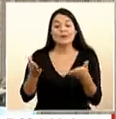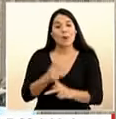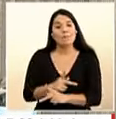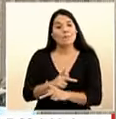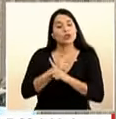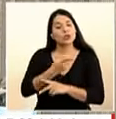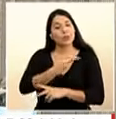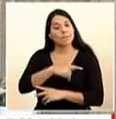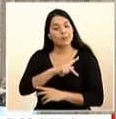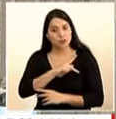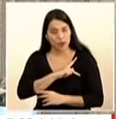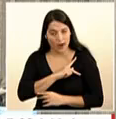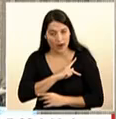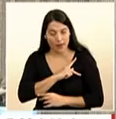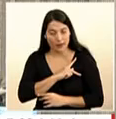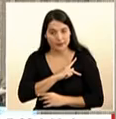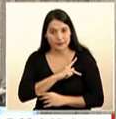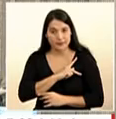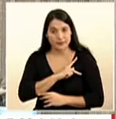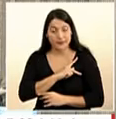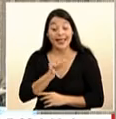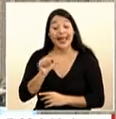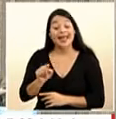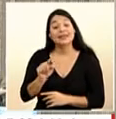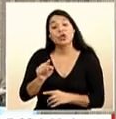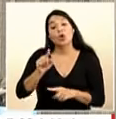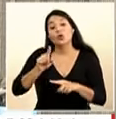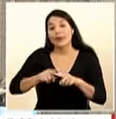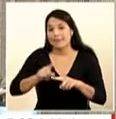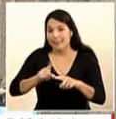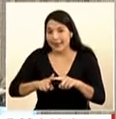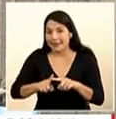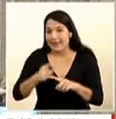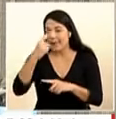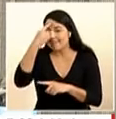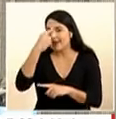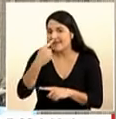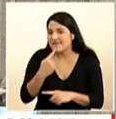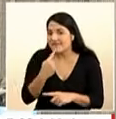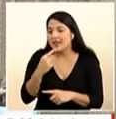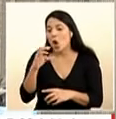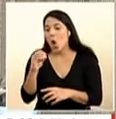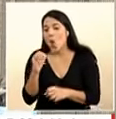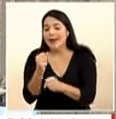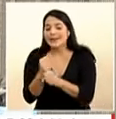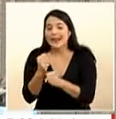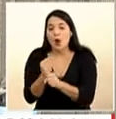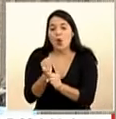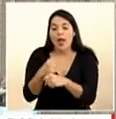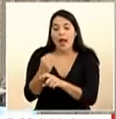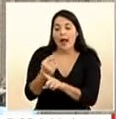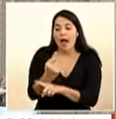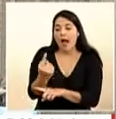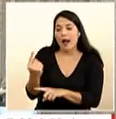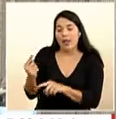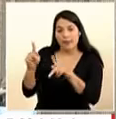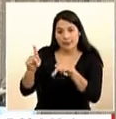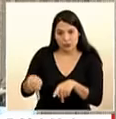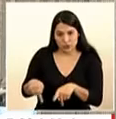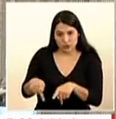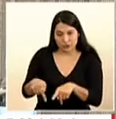protección esto depende del perfil de la persona y las actividades que